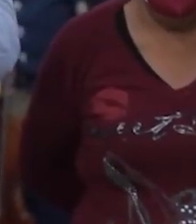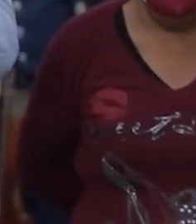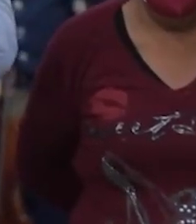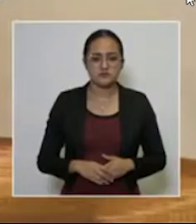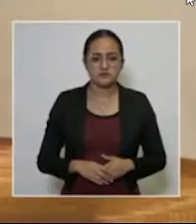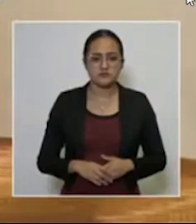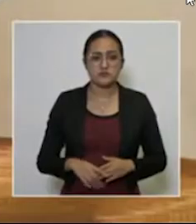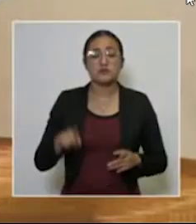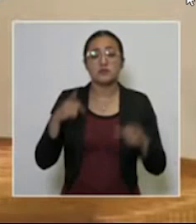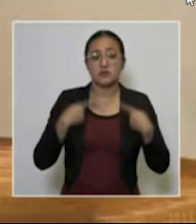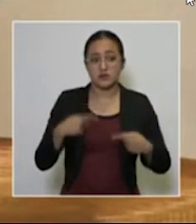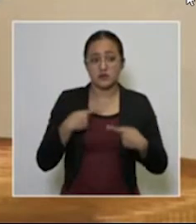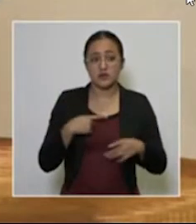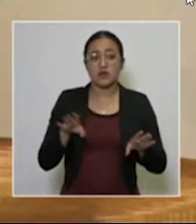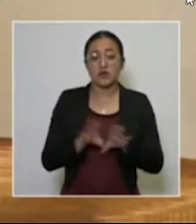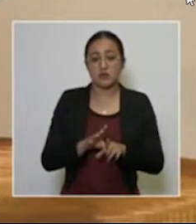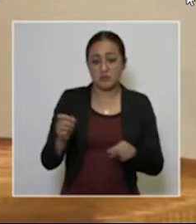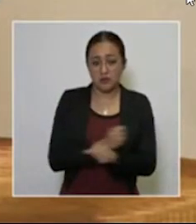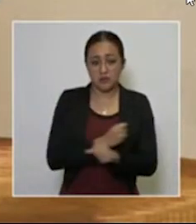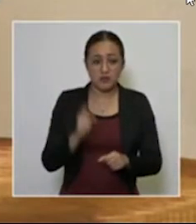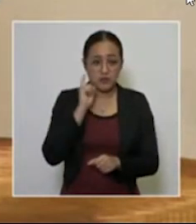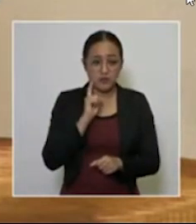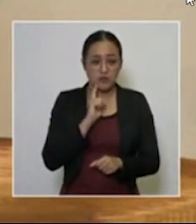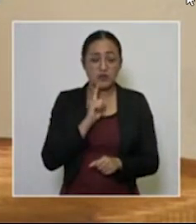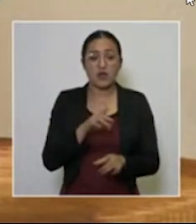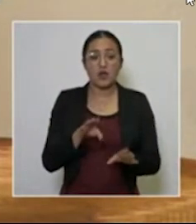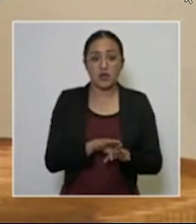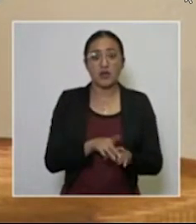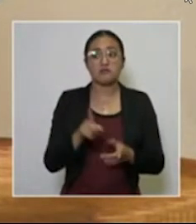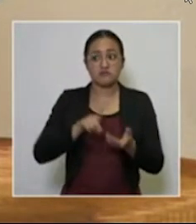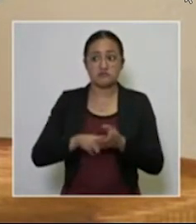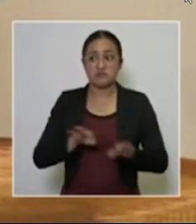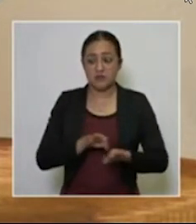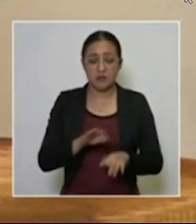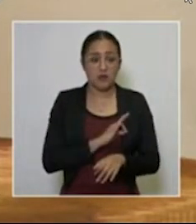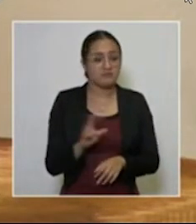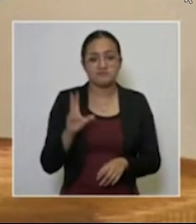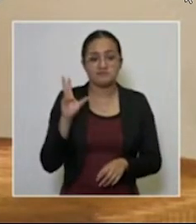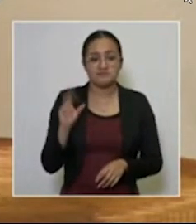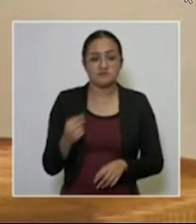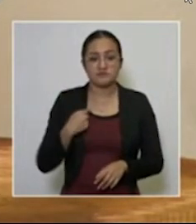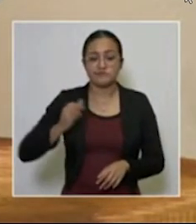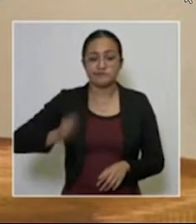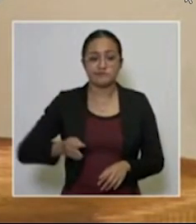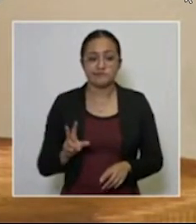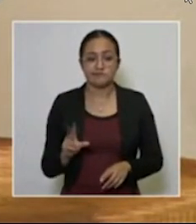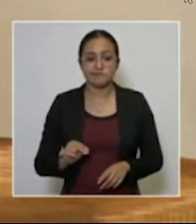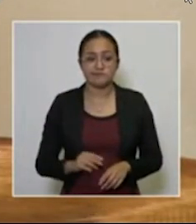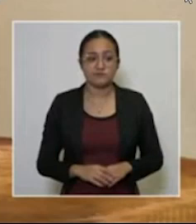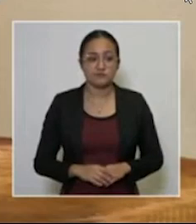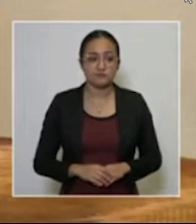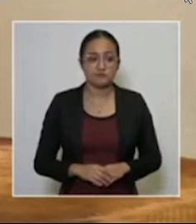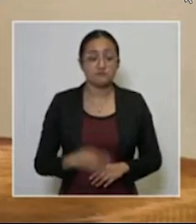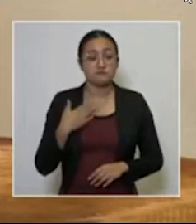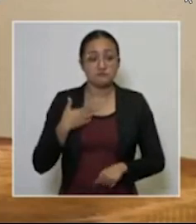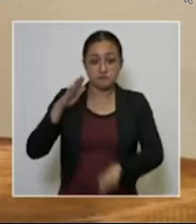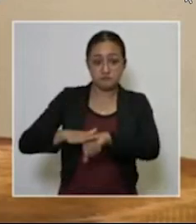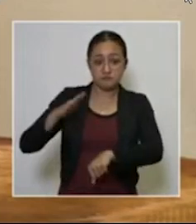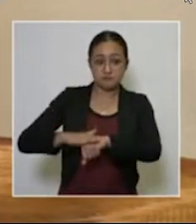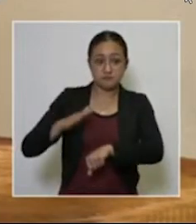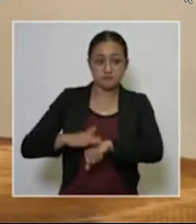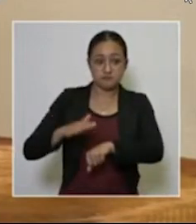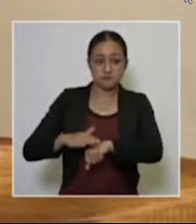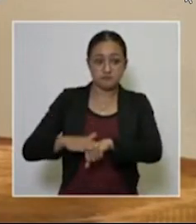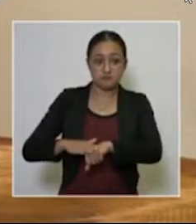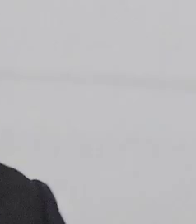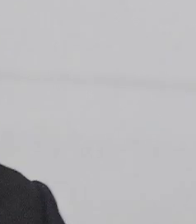inocencia. Ante lo sucedido, este día el gobernador Miguel Barbosa Huerta exigió al Ayuntamiento de Puebla definir si Michelle Chaín continuará en